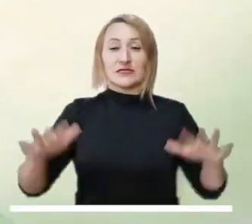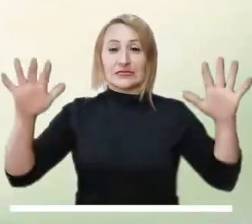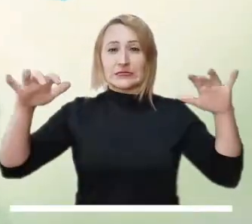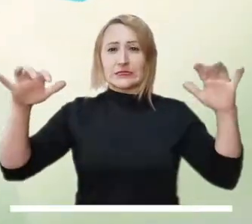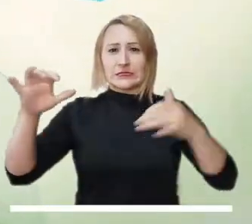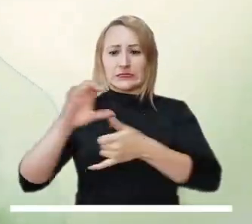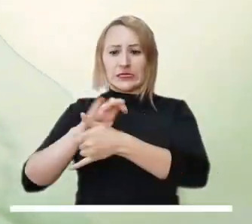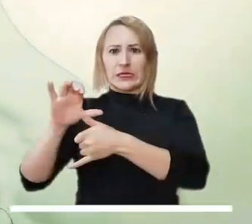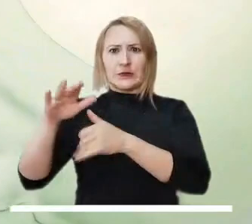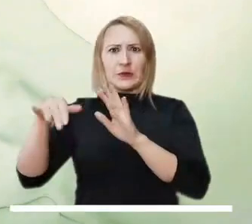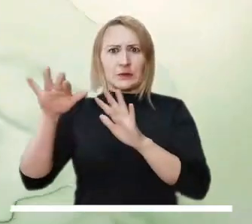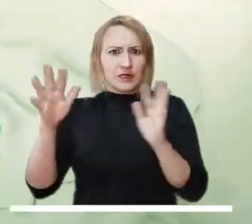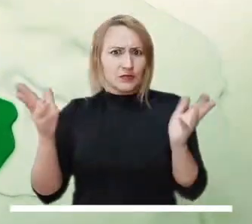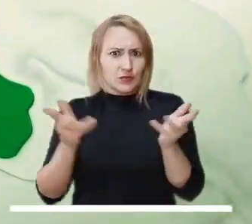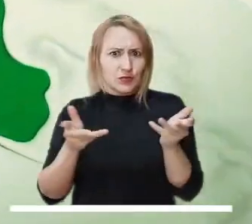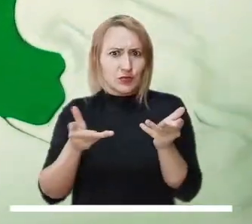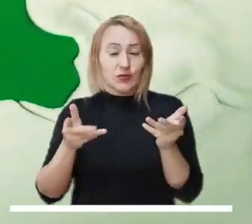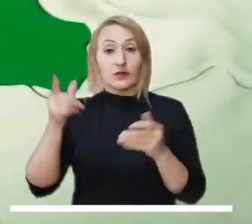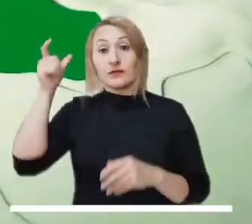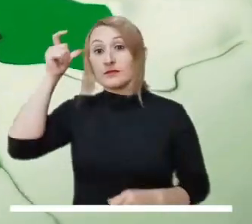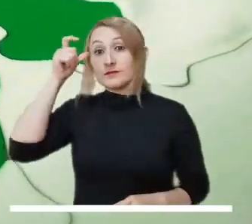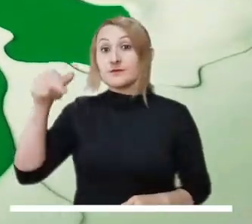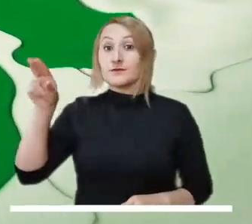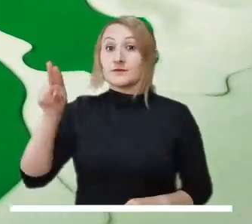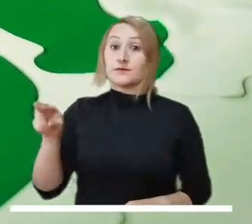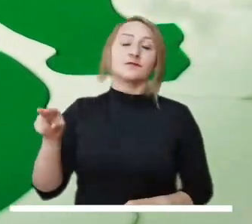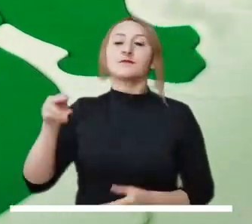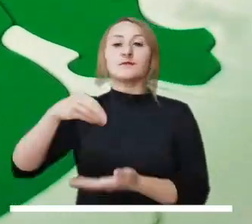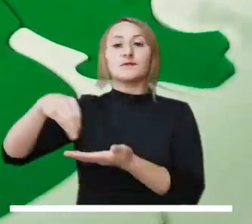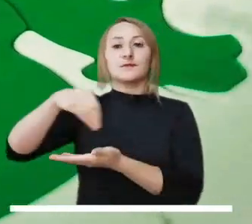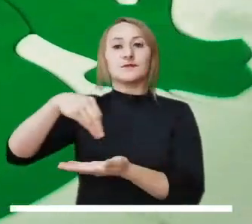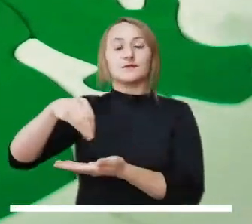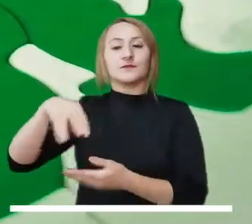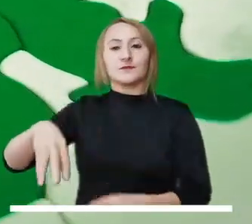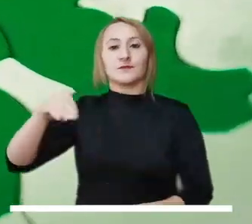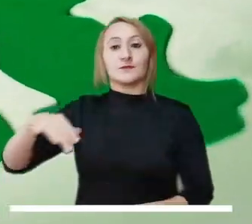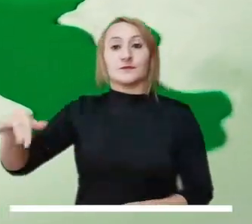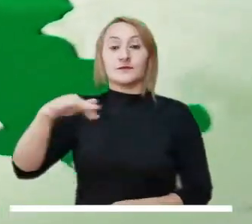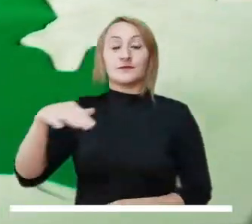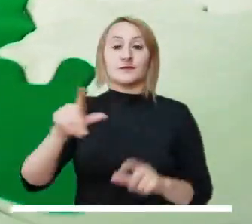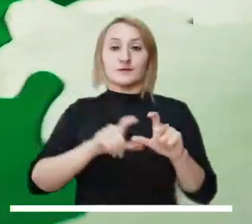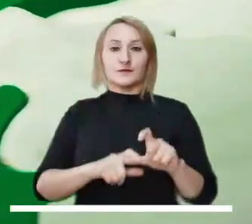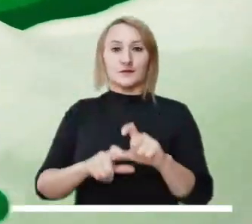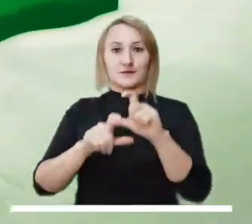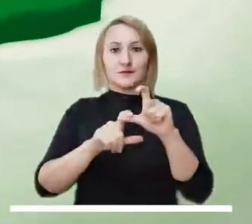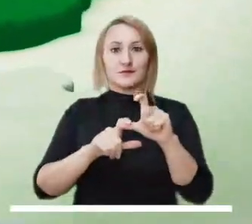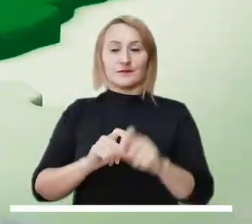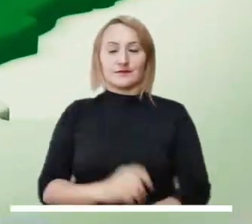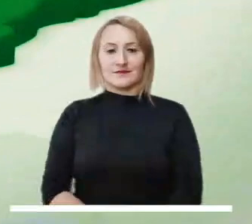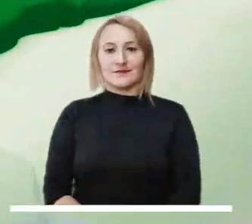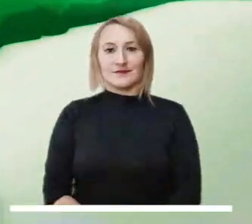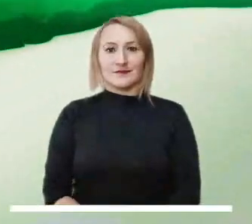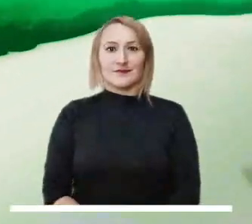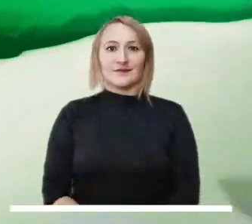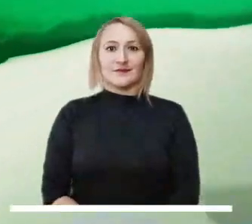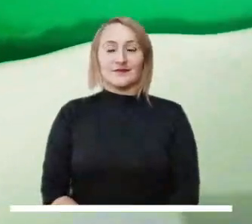Las lluvias del Caribe se concentrarían en sectores de Córdoba, Sucre, Atlántico, Magdalena y La Guajira.